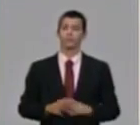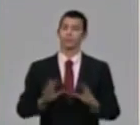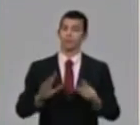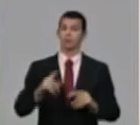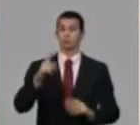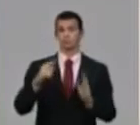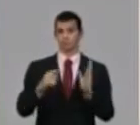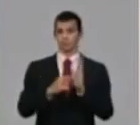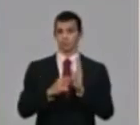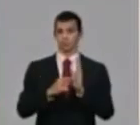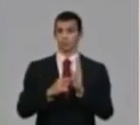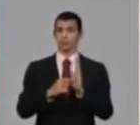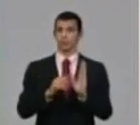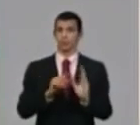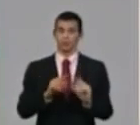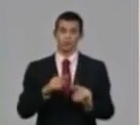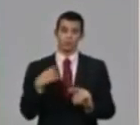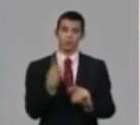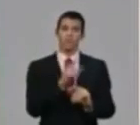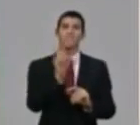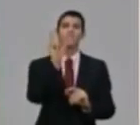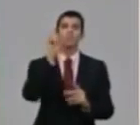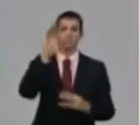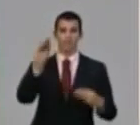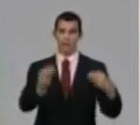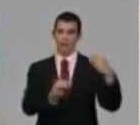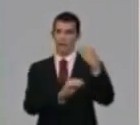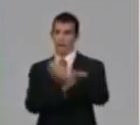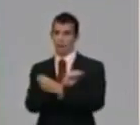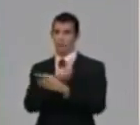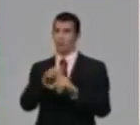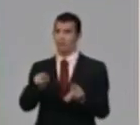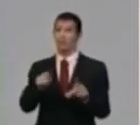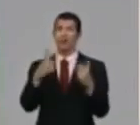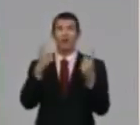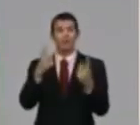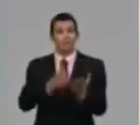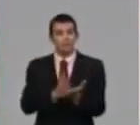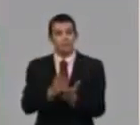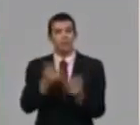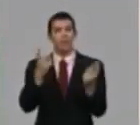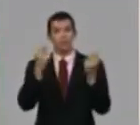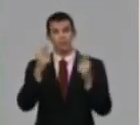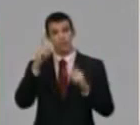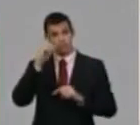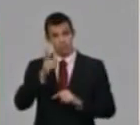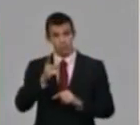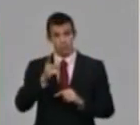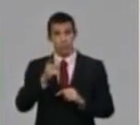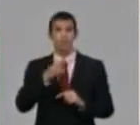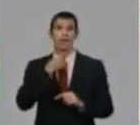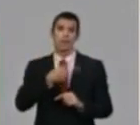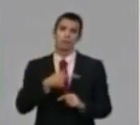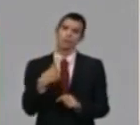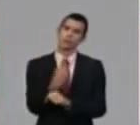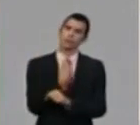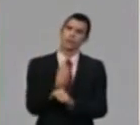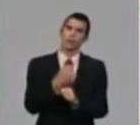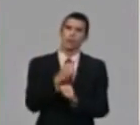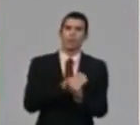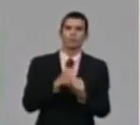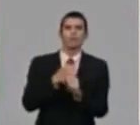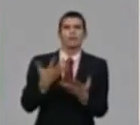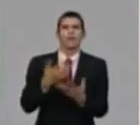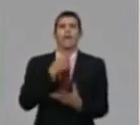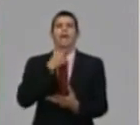todo está vivo, la necesidad de aportar al presupuesto, y muchos han recurrido a los servicios telemáticos para realizar el pago, como es el caso